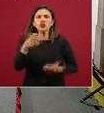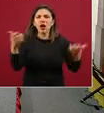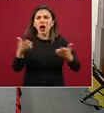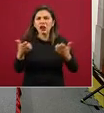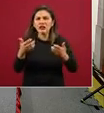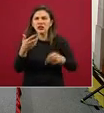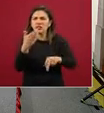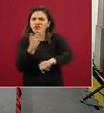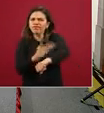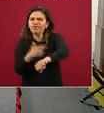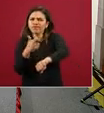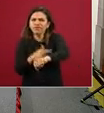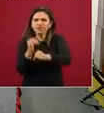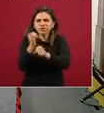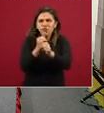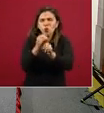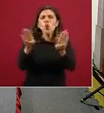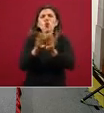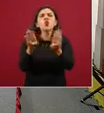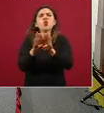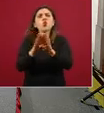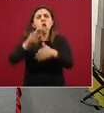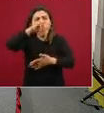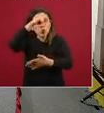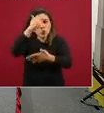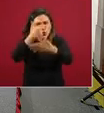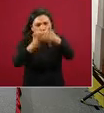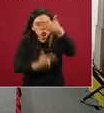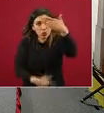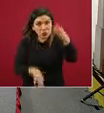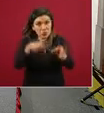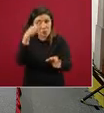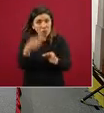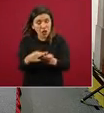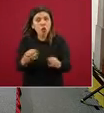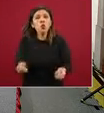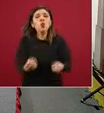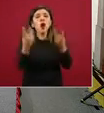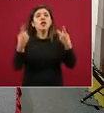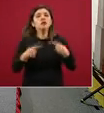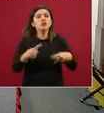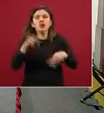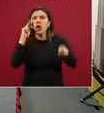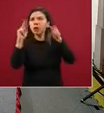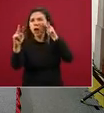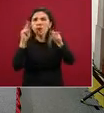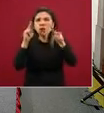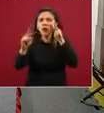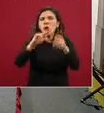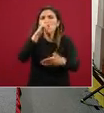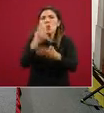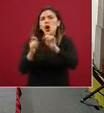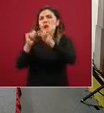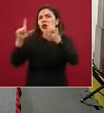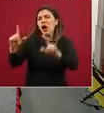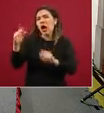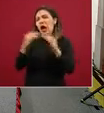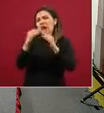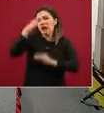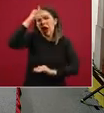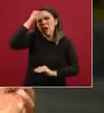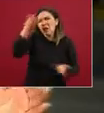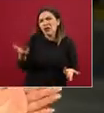¿cómo ustedes contabilizaron efectivamente cuántos vieron los programas de Aprende en